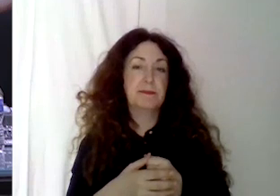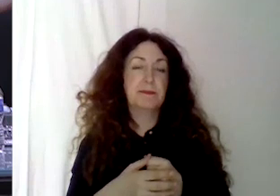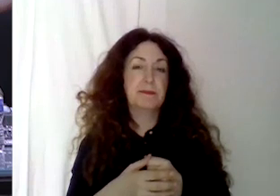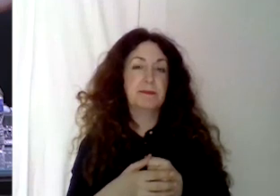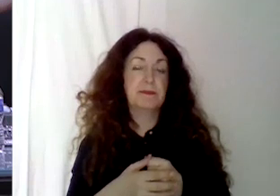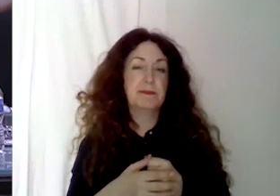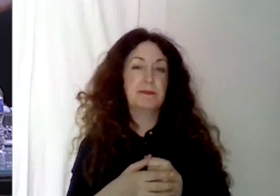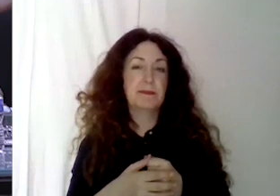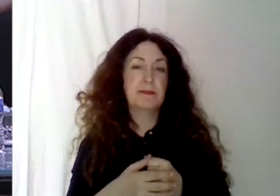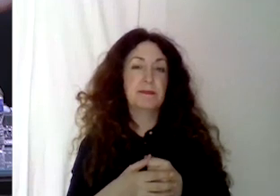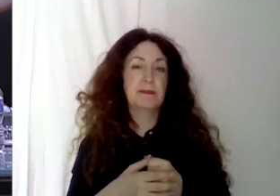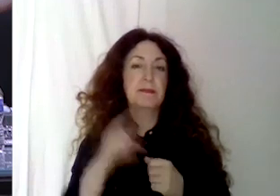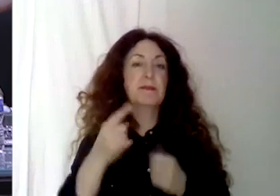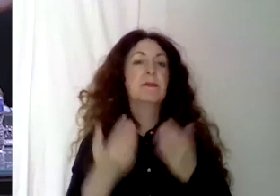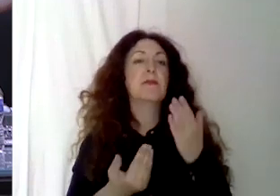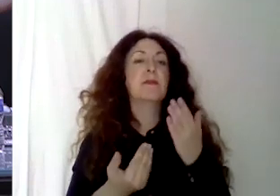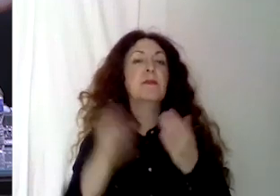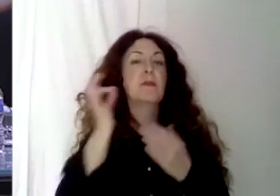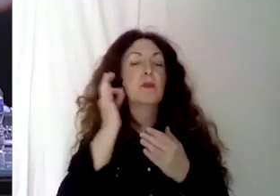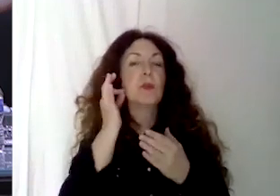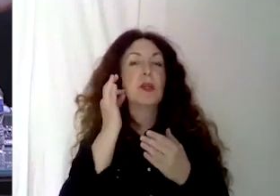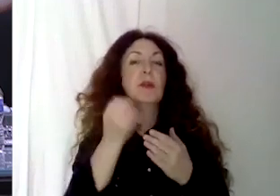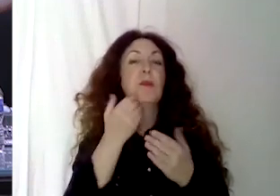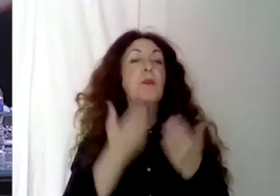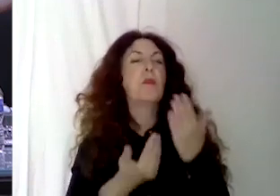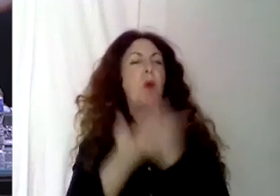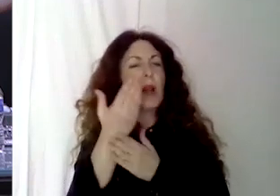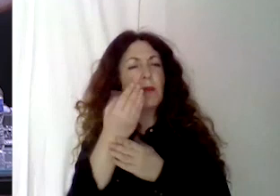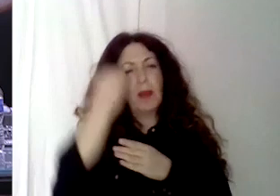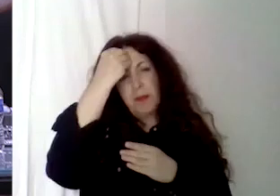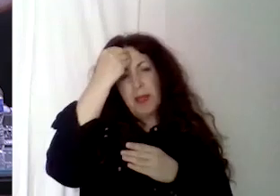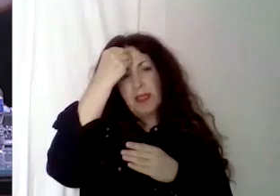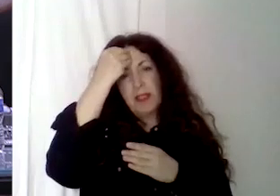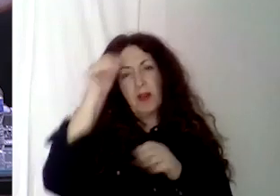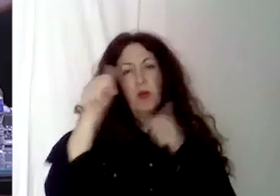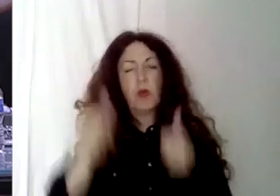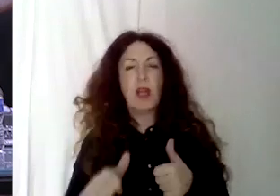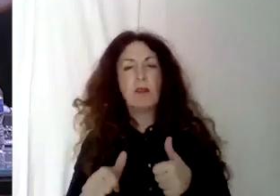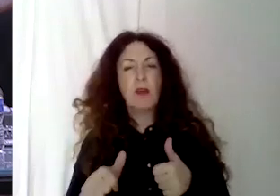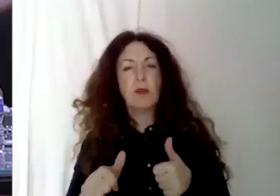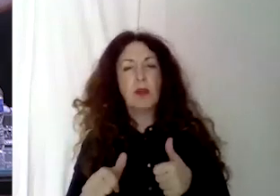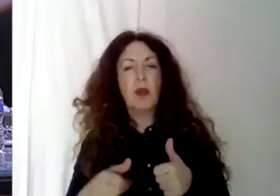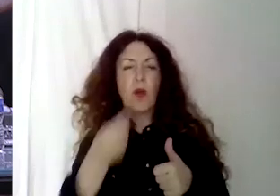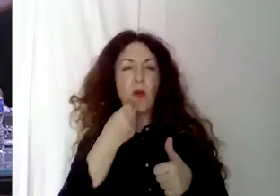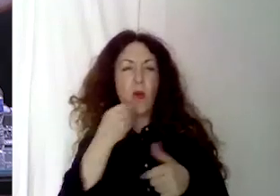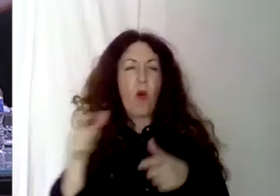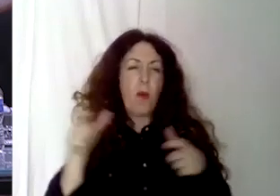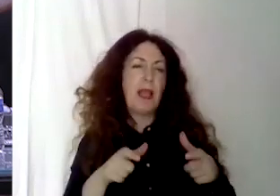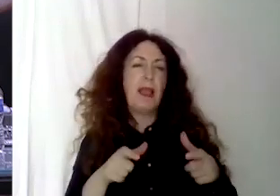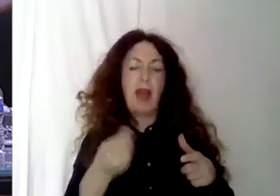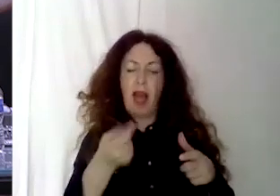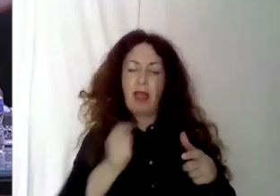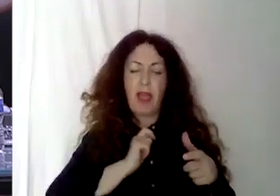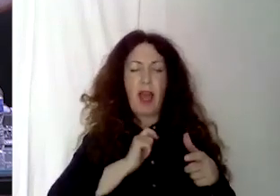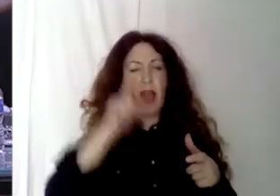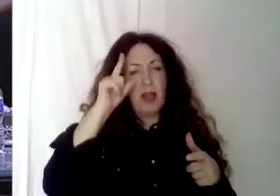Por la mañana piensan de un modo, después de comer la comida le da somnolencia.